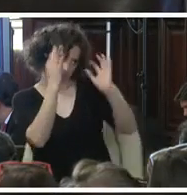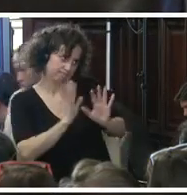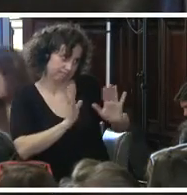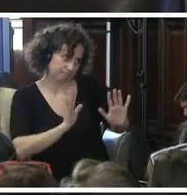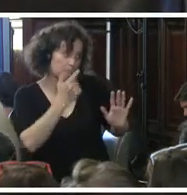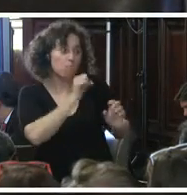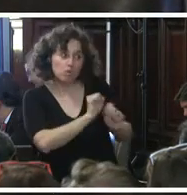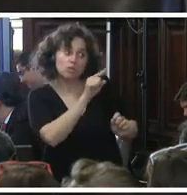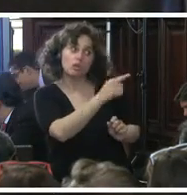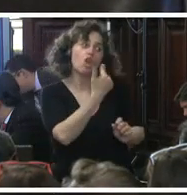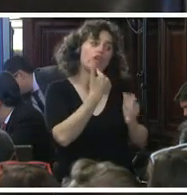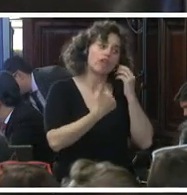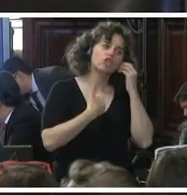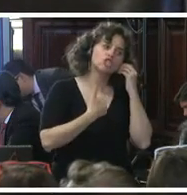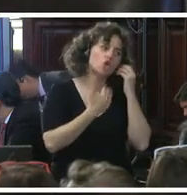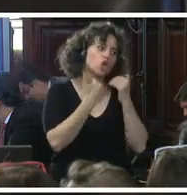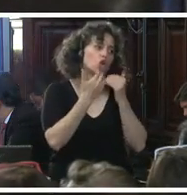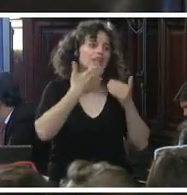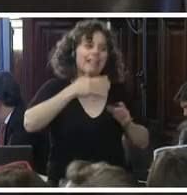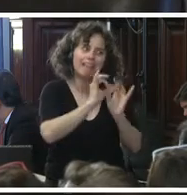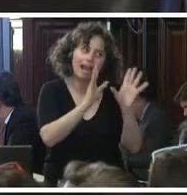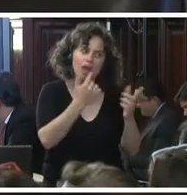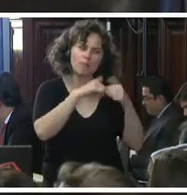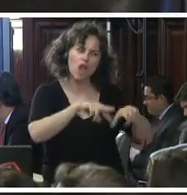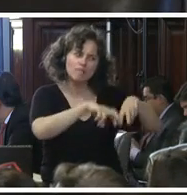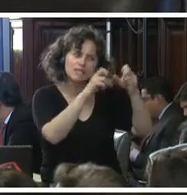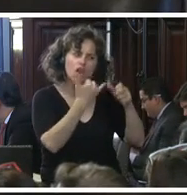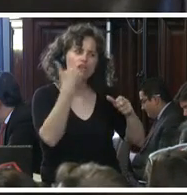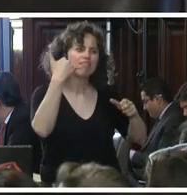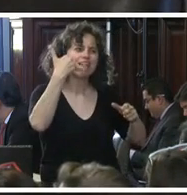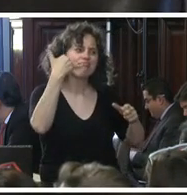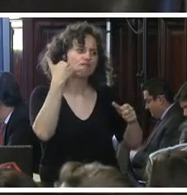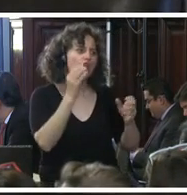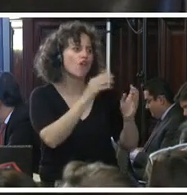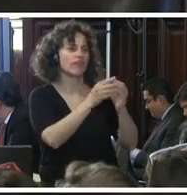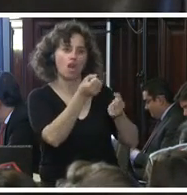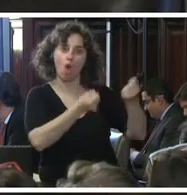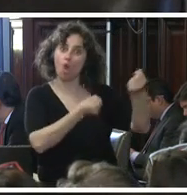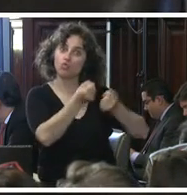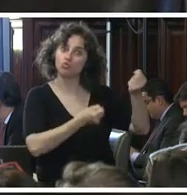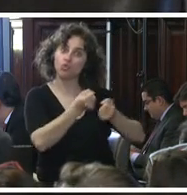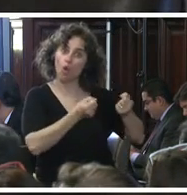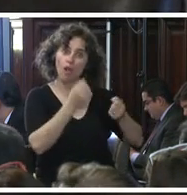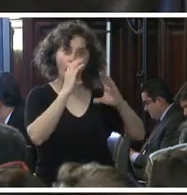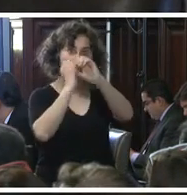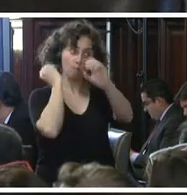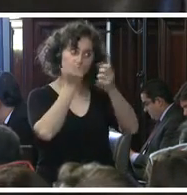desvincular de la universidad alfonso de driver software de bases